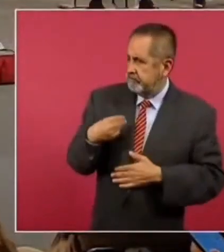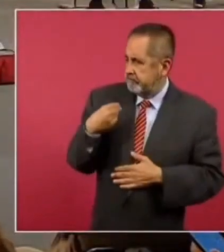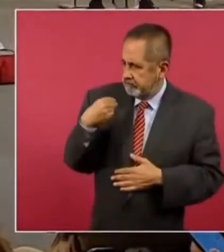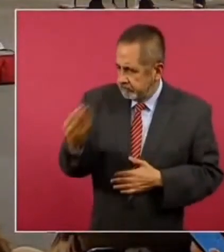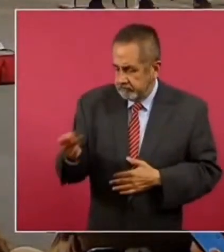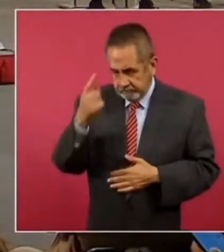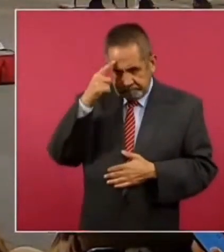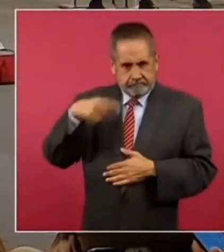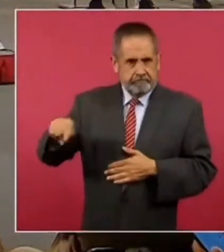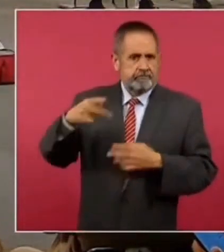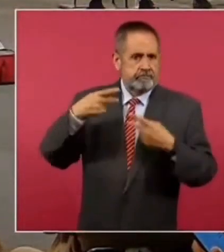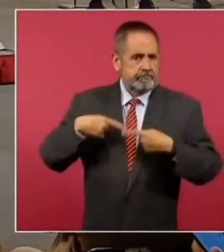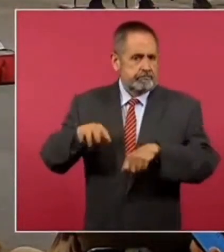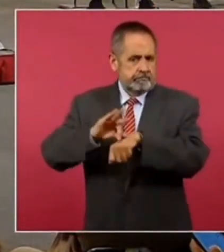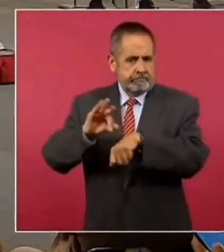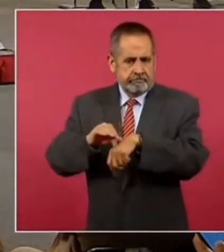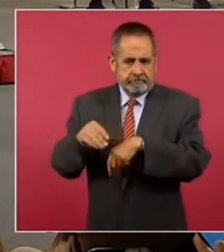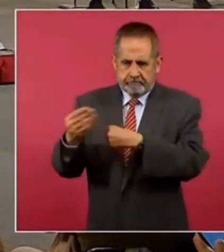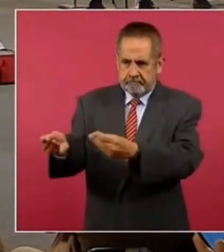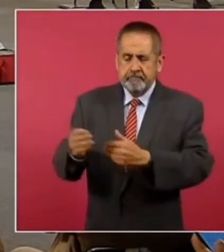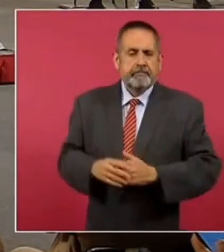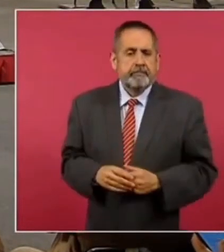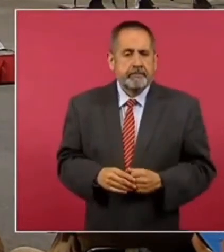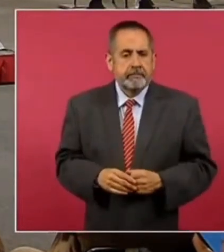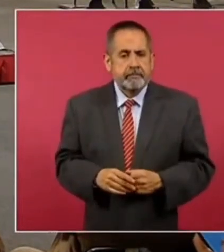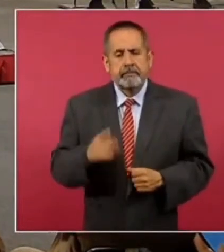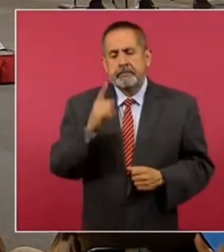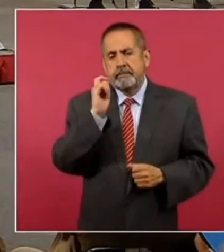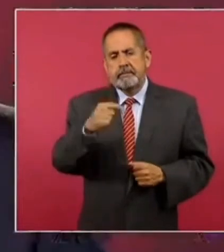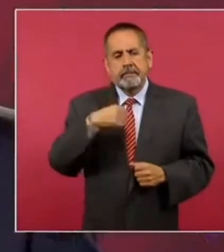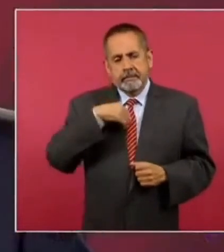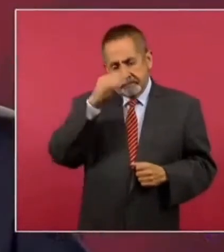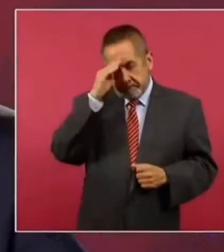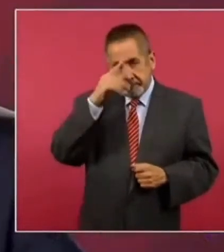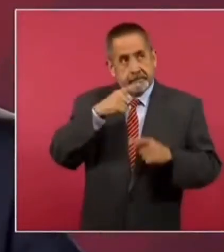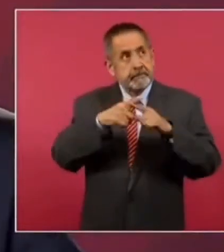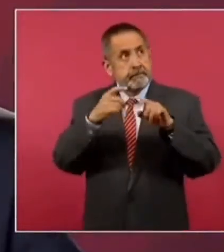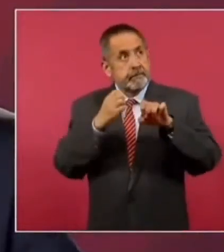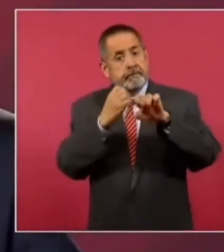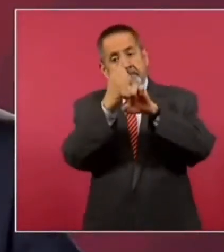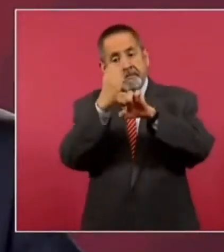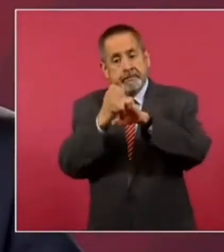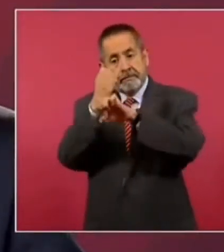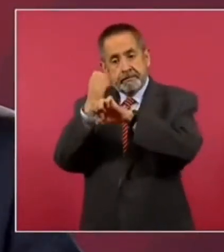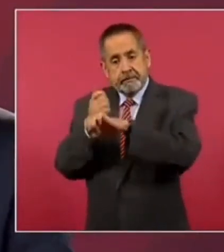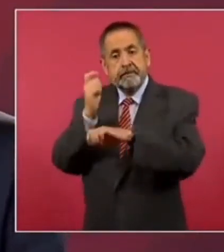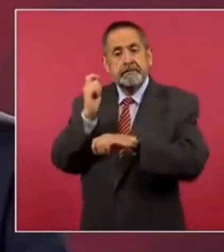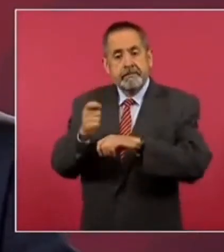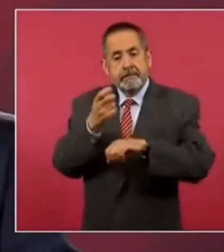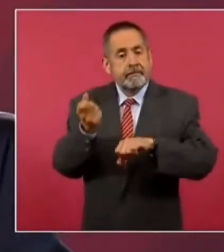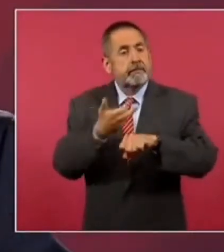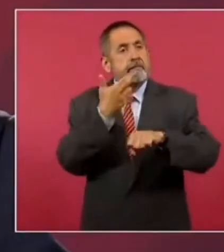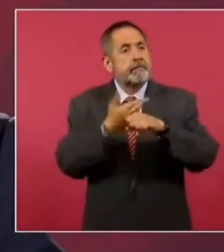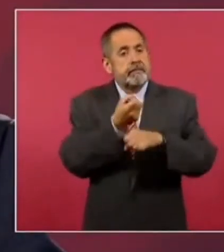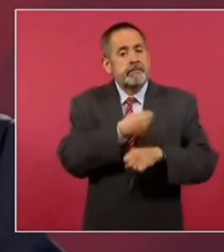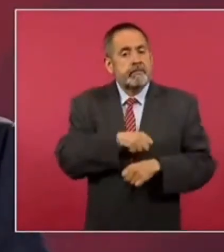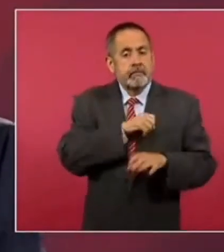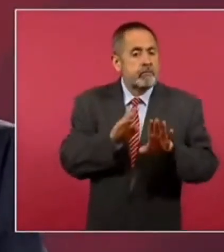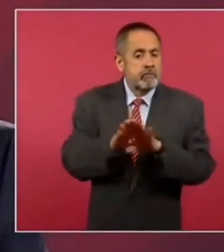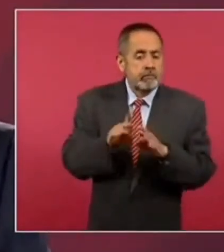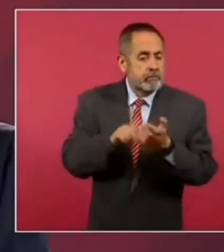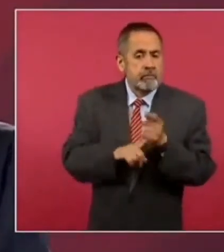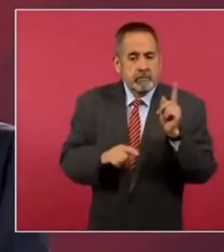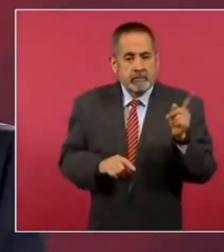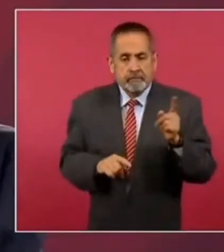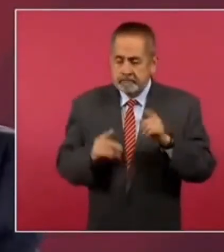en la farmacia. Y lo primero que hay que decir es cómo encontramos los estados y las secretarías de salud en los estados